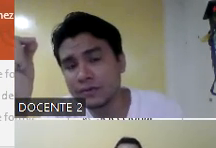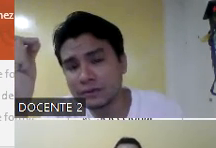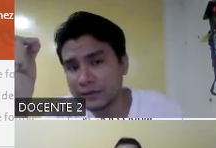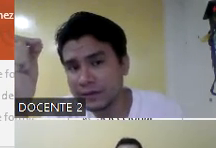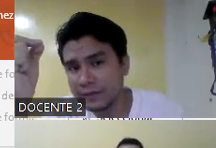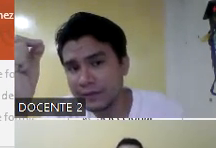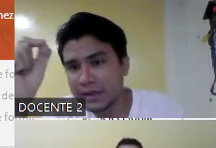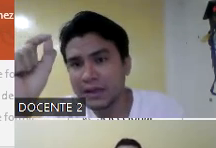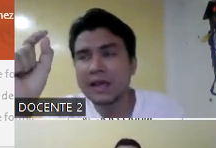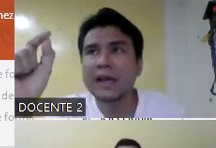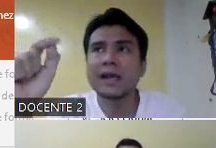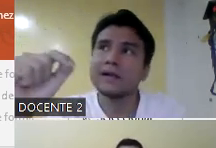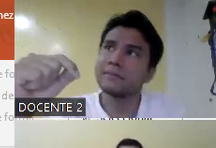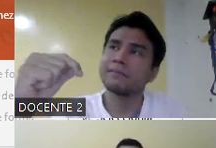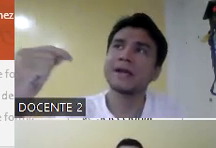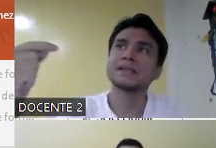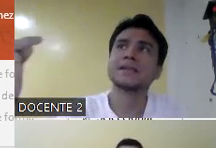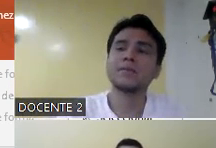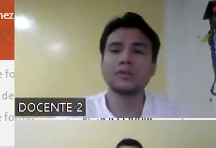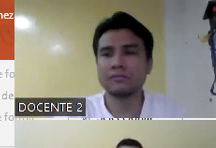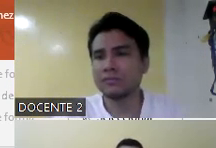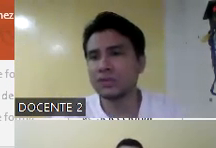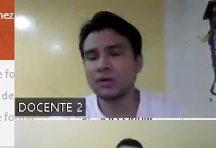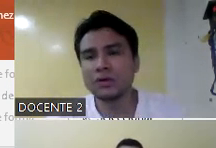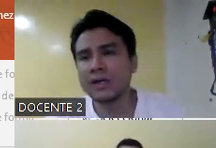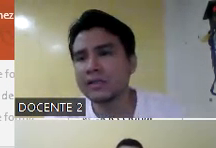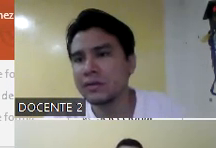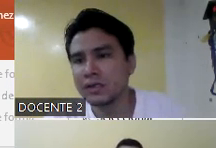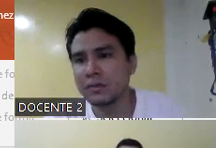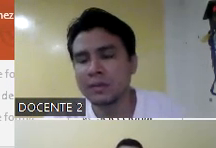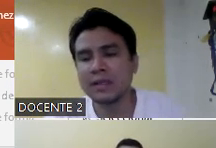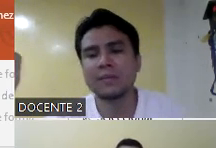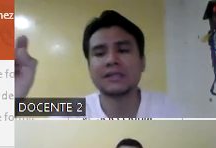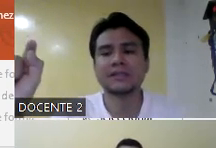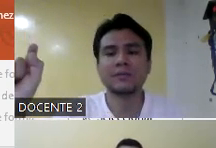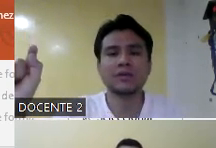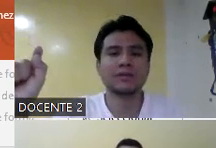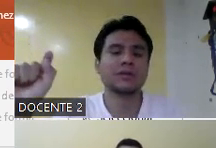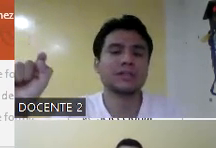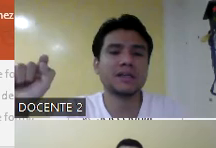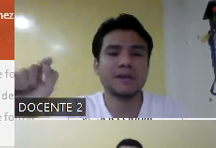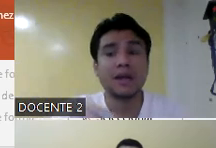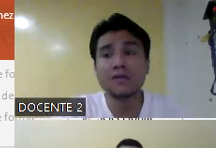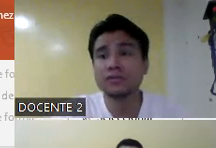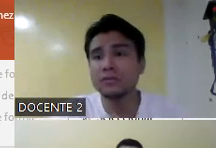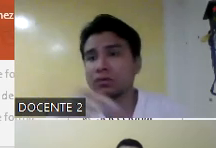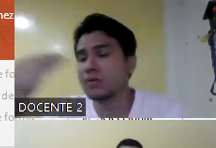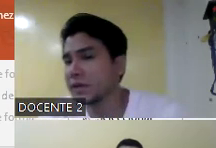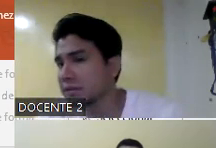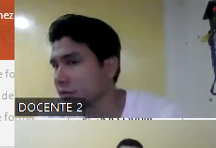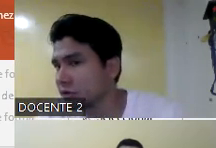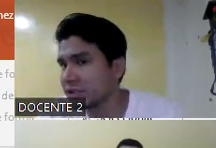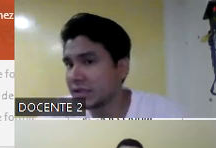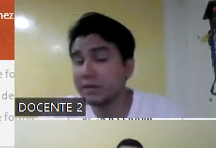en algunos que el paracetamol, solo con el hecho de que tomen media paracetamol, les alivia. En otros,